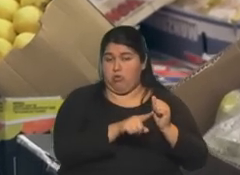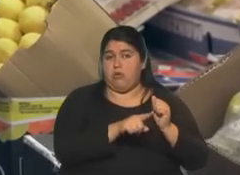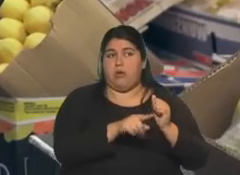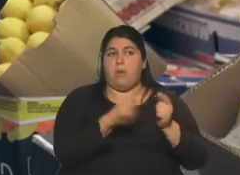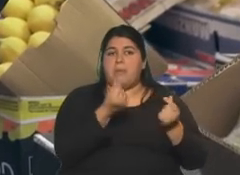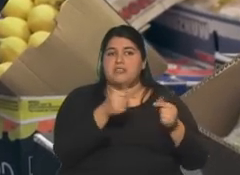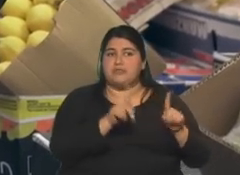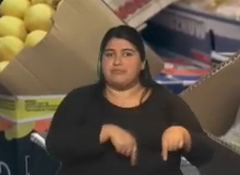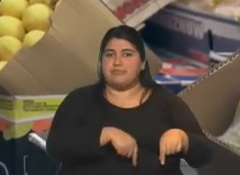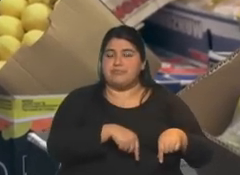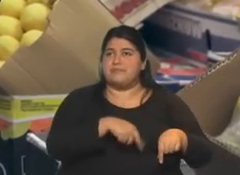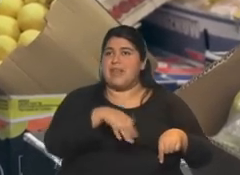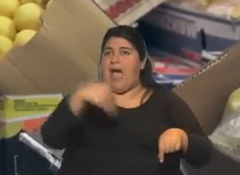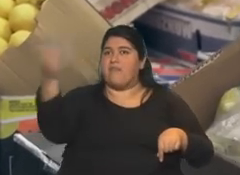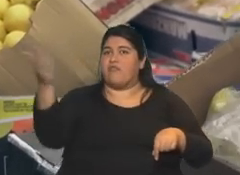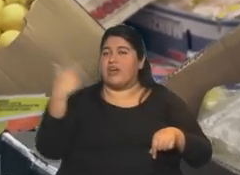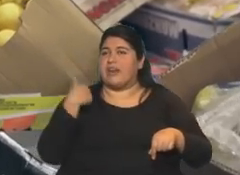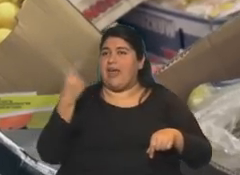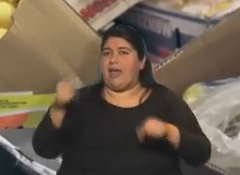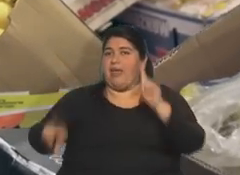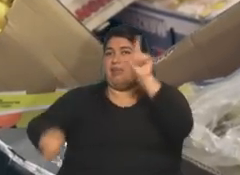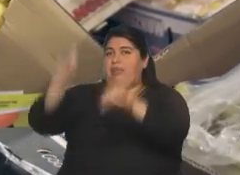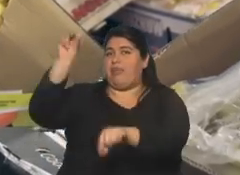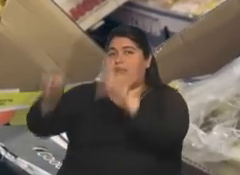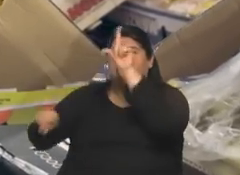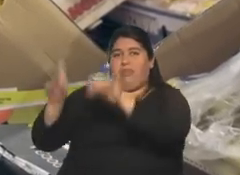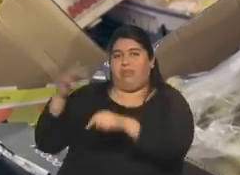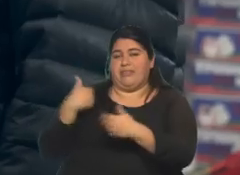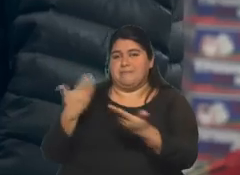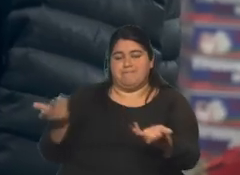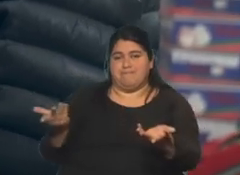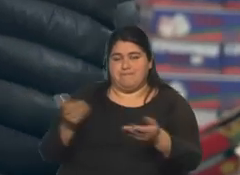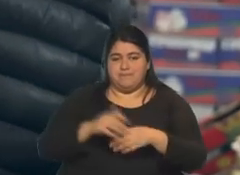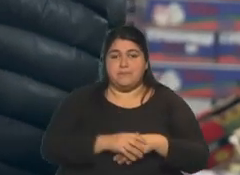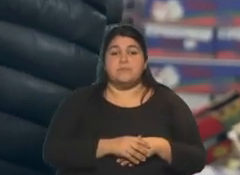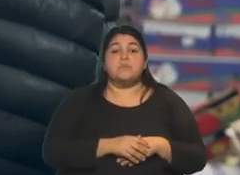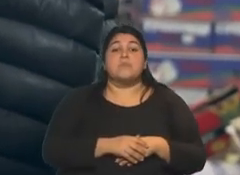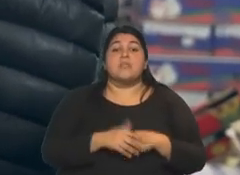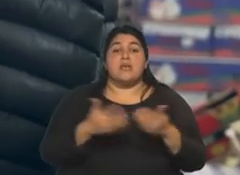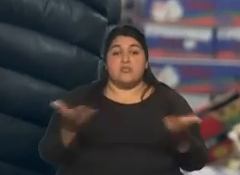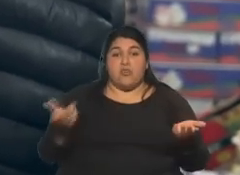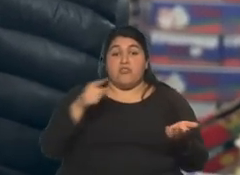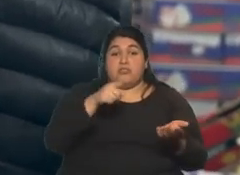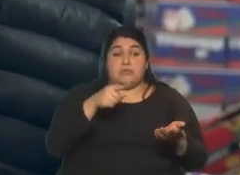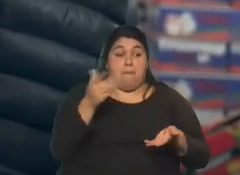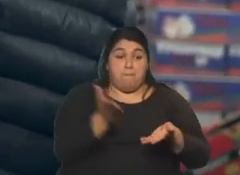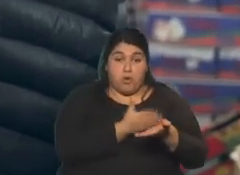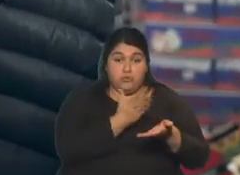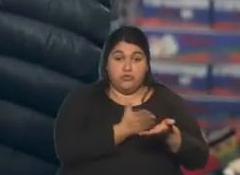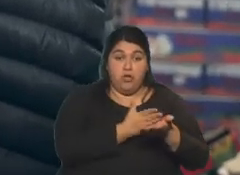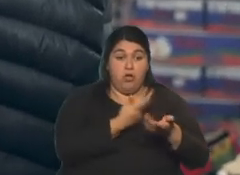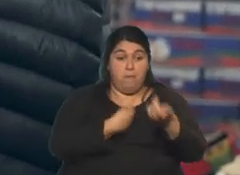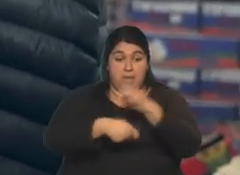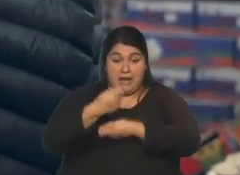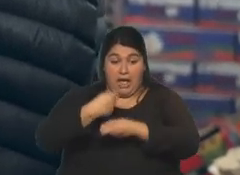vendiendo, entonces no puede defender el precio en la quinta, en la chacra, en el campo. Entonces tenemos la producción, el mercado